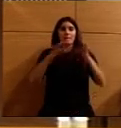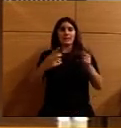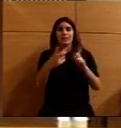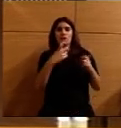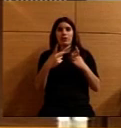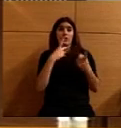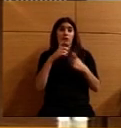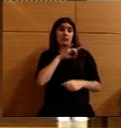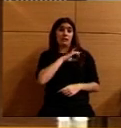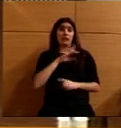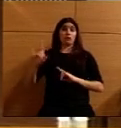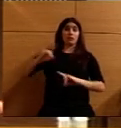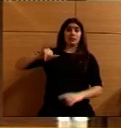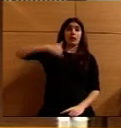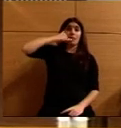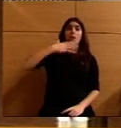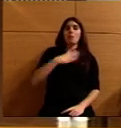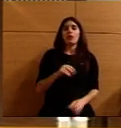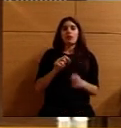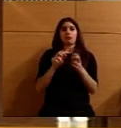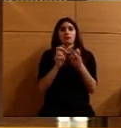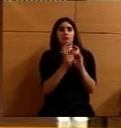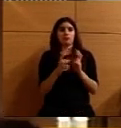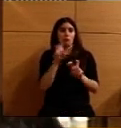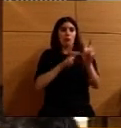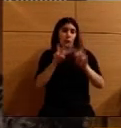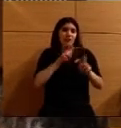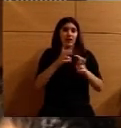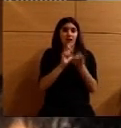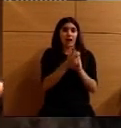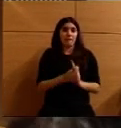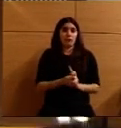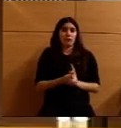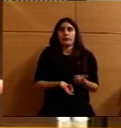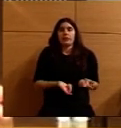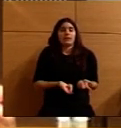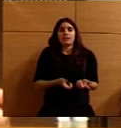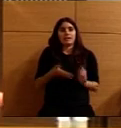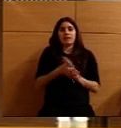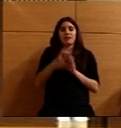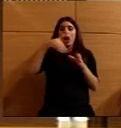negociación de sindicatos y se podría haber modificado. Y entonces entendemos que